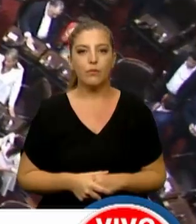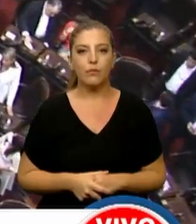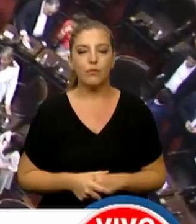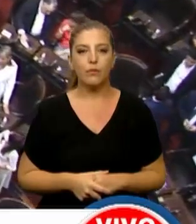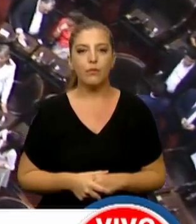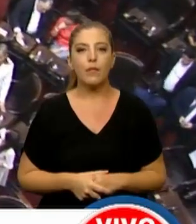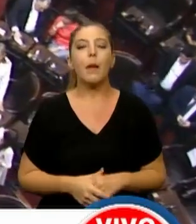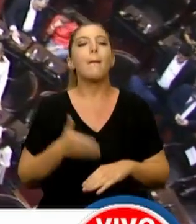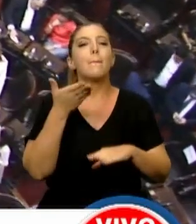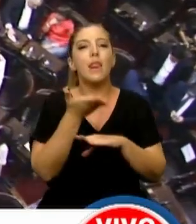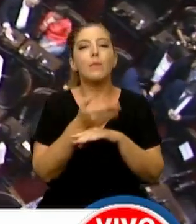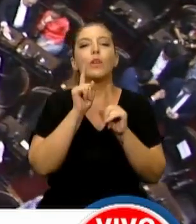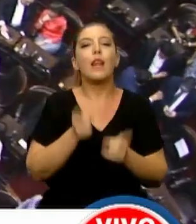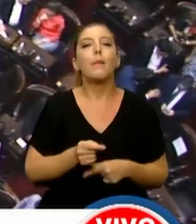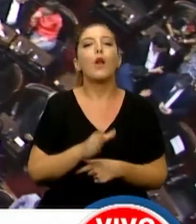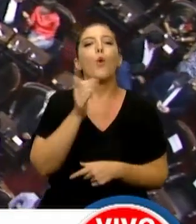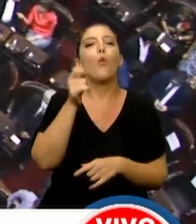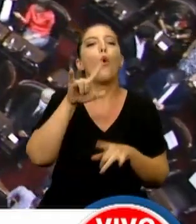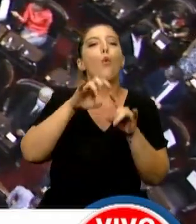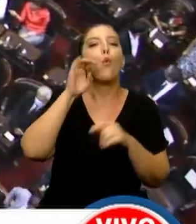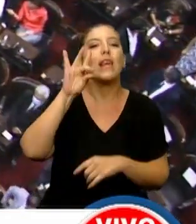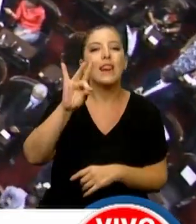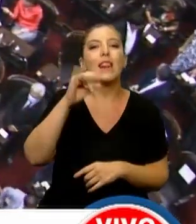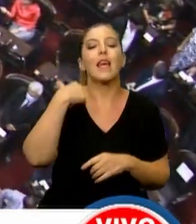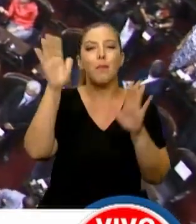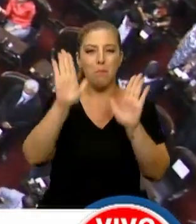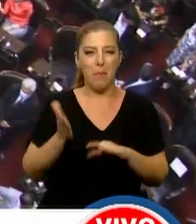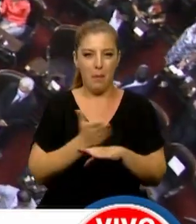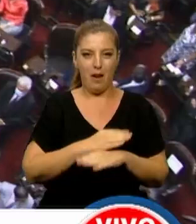Le pedimos a Gustavo Bowid que se vaya preparando.